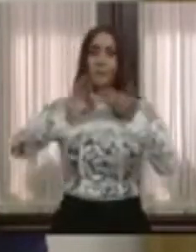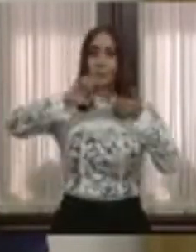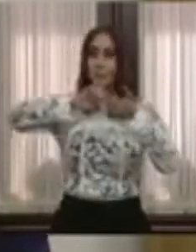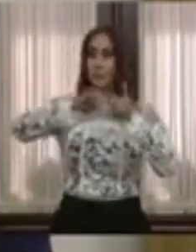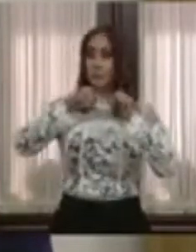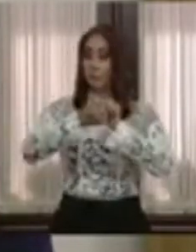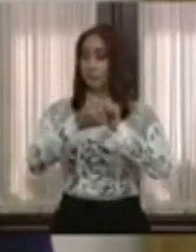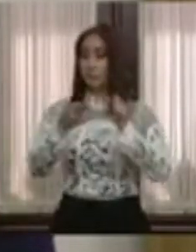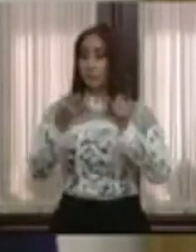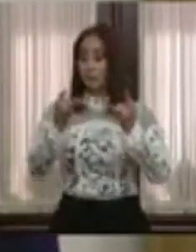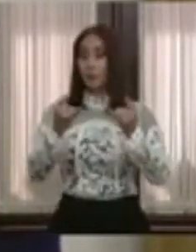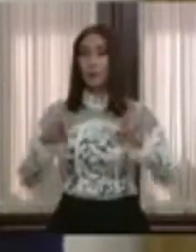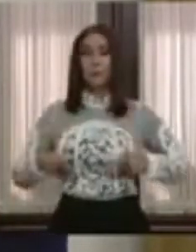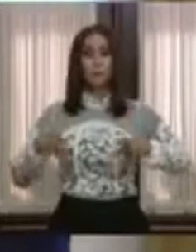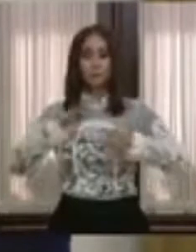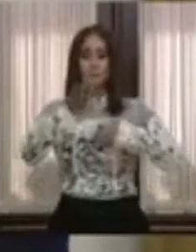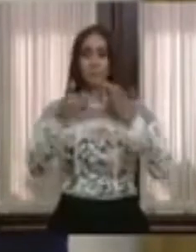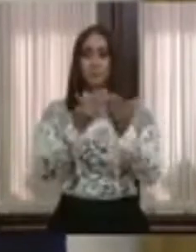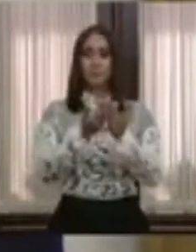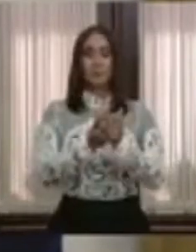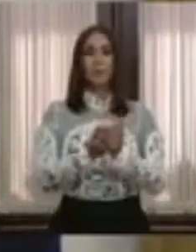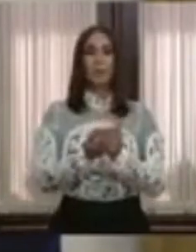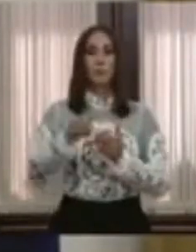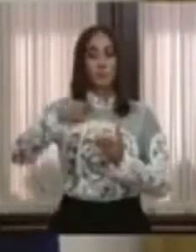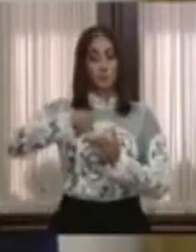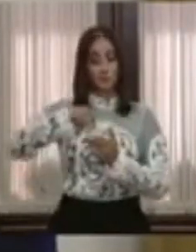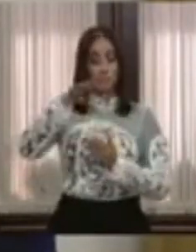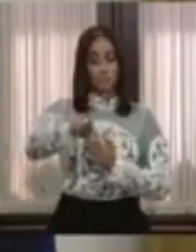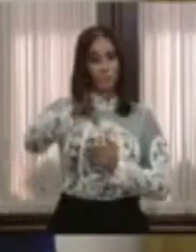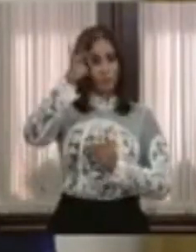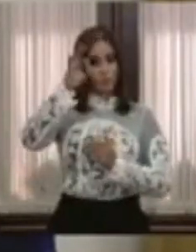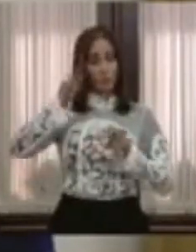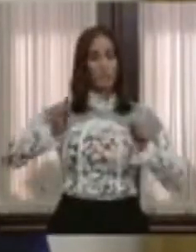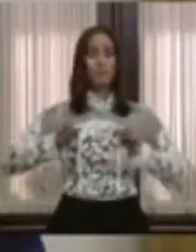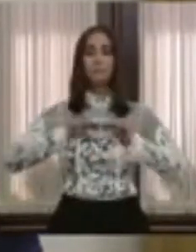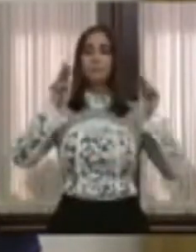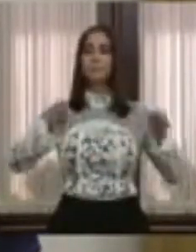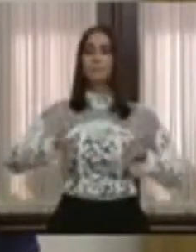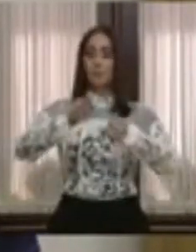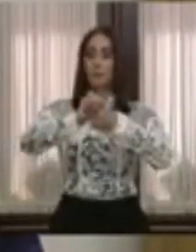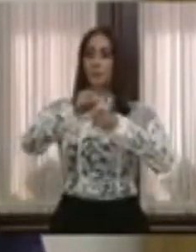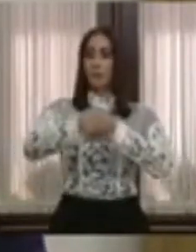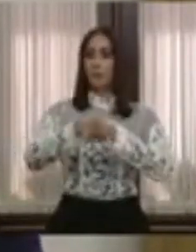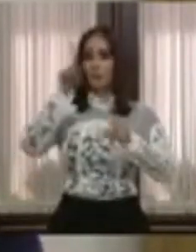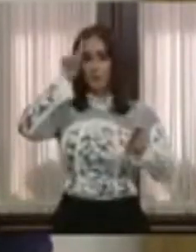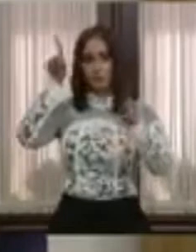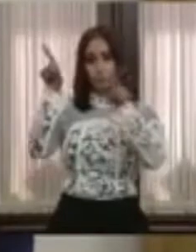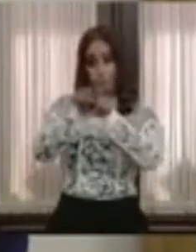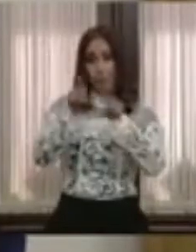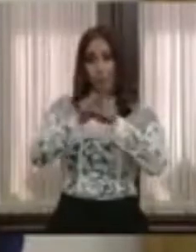que estamos viviendo. Desde que fui designado como ministro de Turismo y en coordinación con el presidente